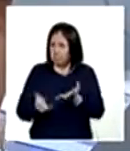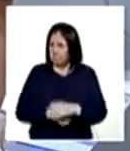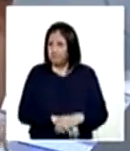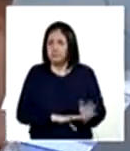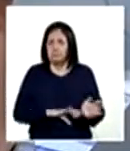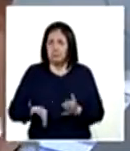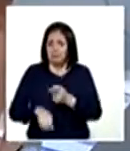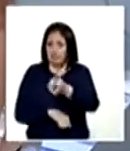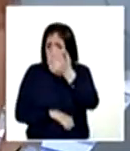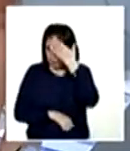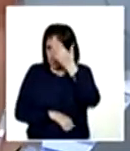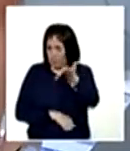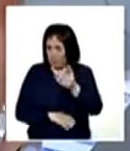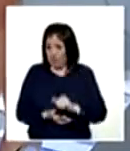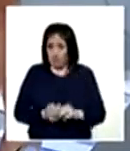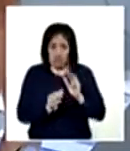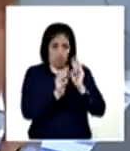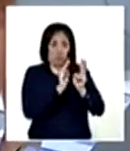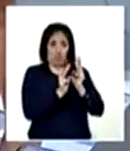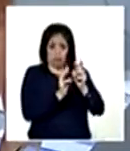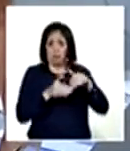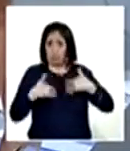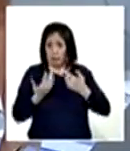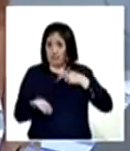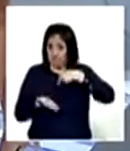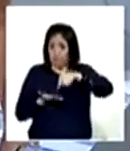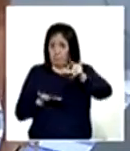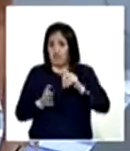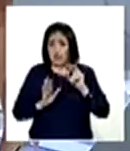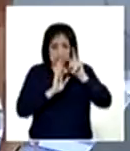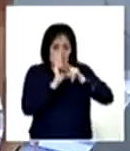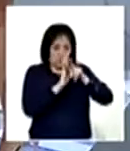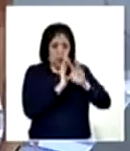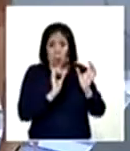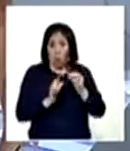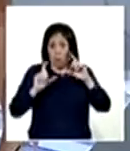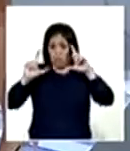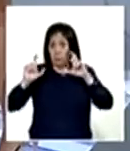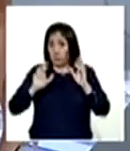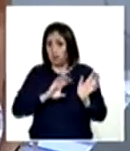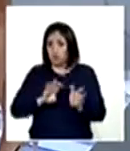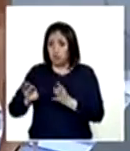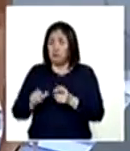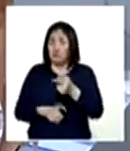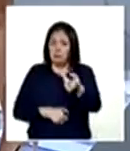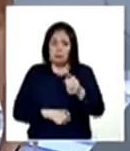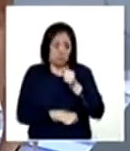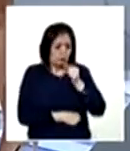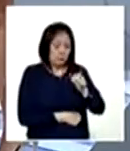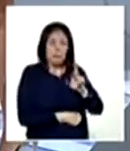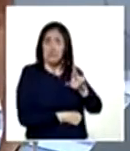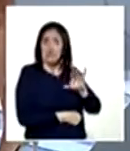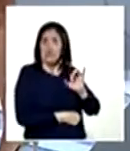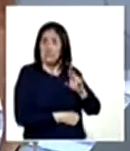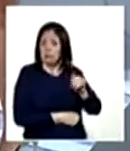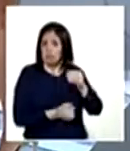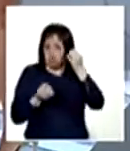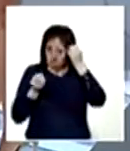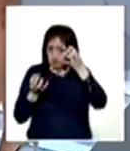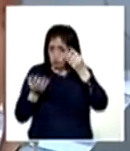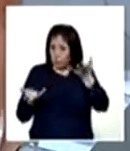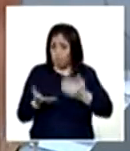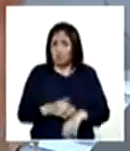Bien, ya lo sabe entonces, a nuestro WhatsApp es que nos pueden enviar todos estos videos o imágenes. Pero vamos a regresar con Ricardo Reina, quien nos informa